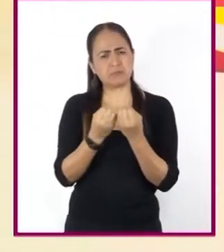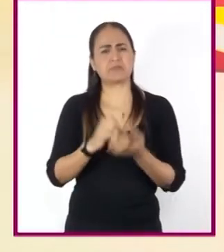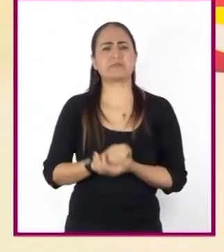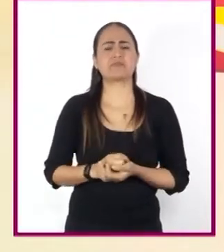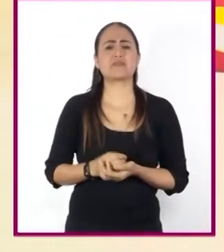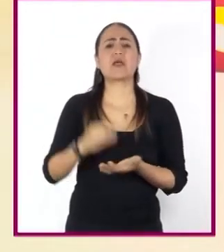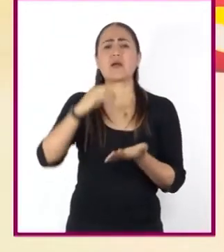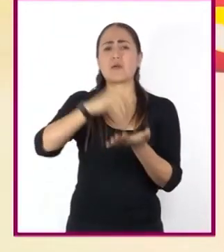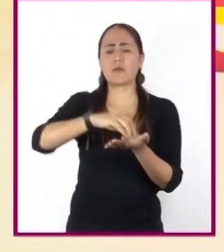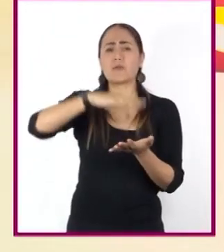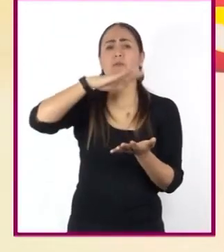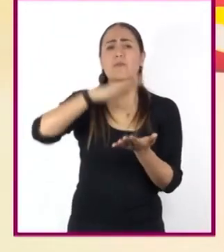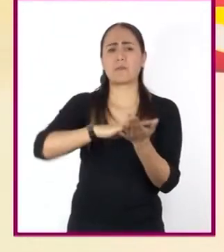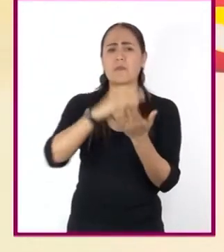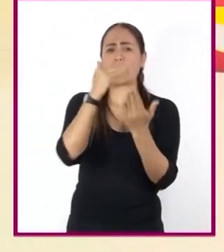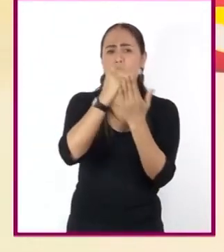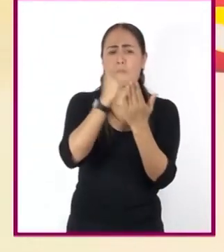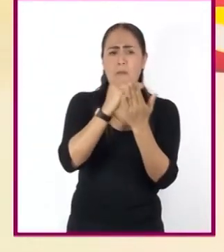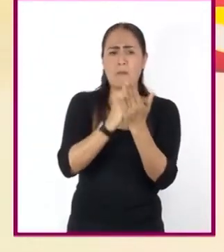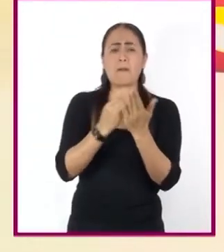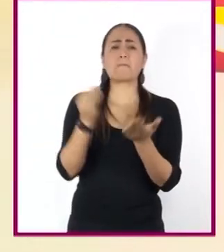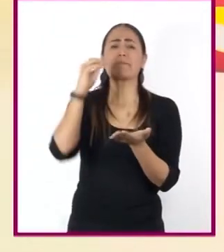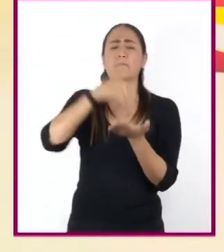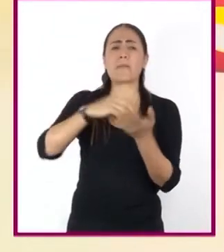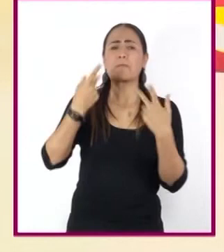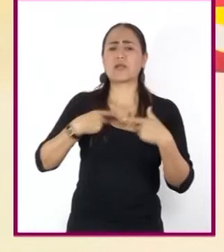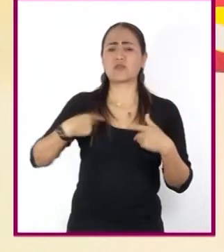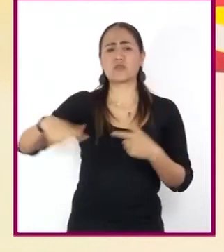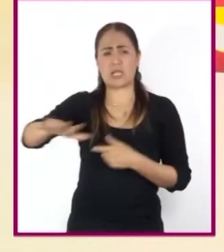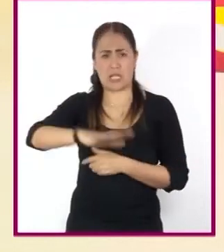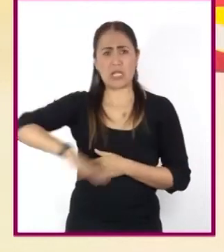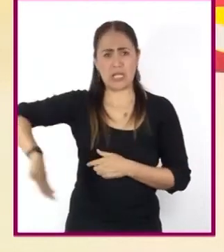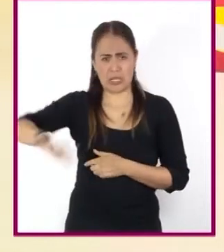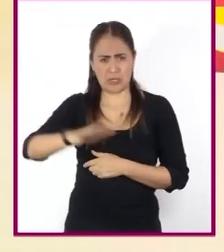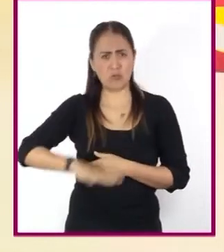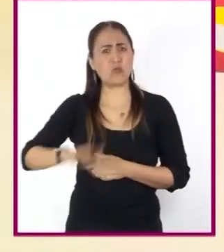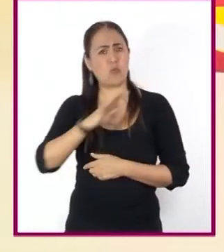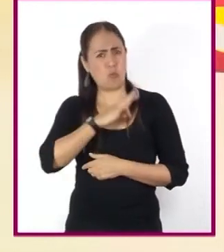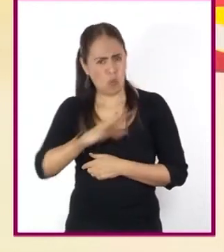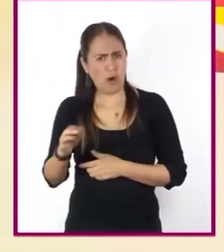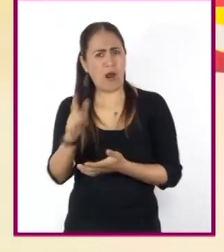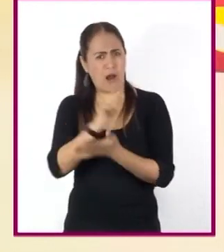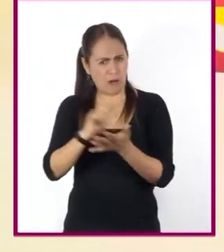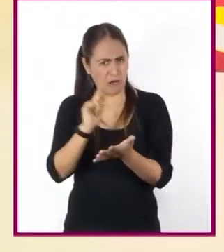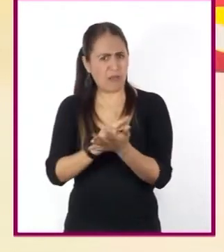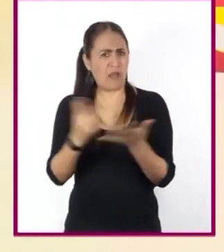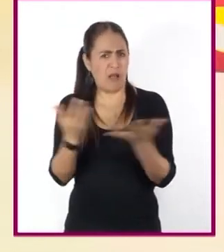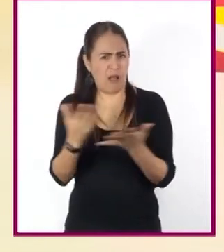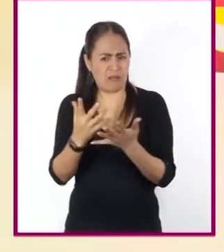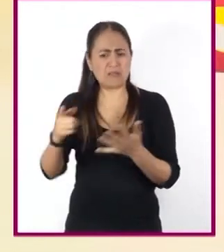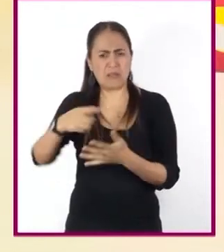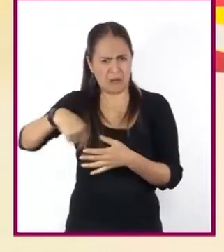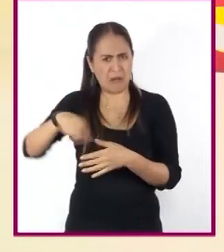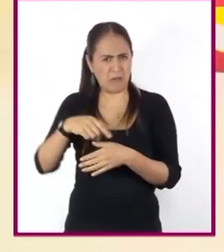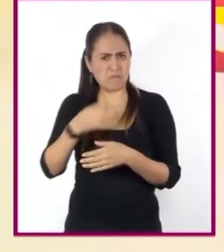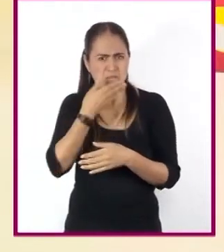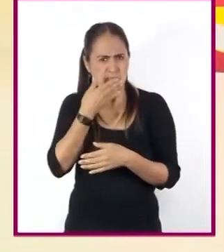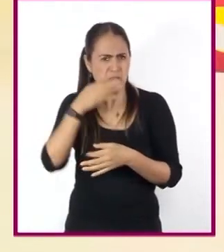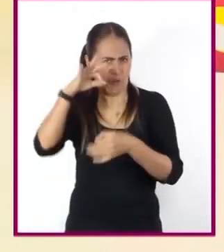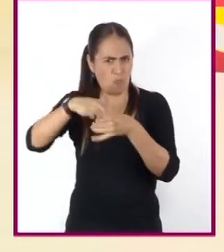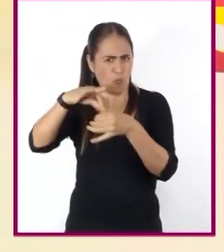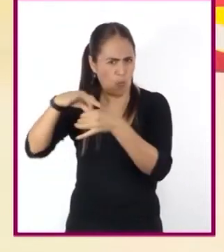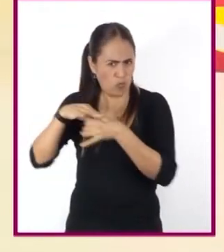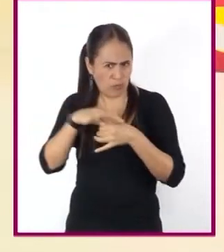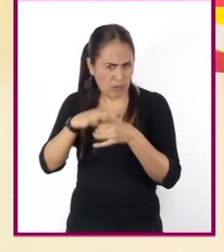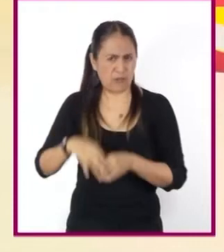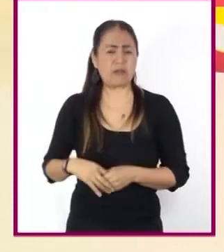el principio de que son los colonos quienes tienen la facultad de emitir leyes para ellos, de forma tal que se